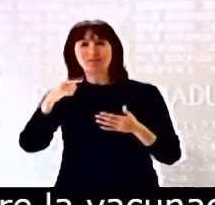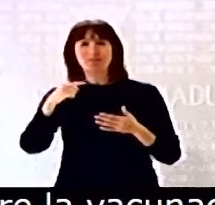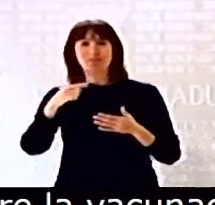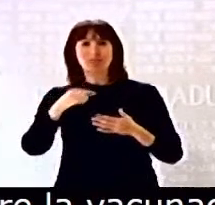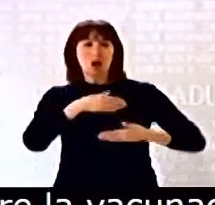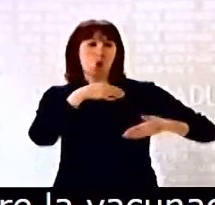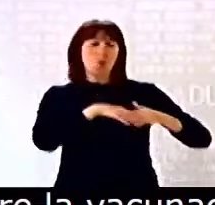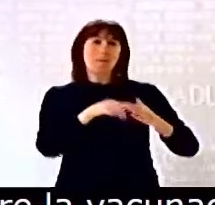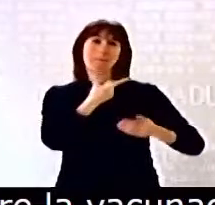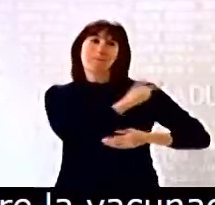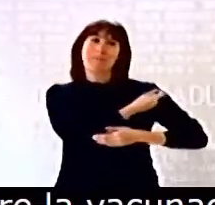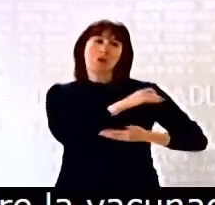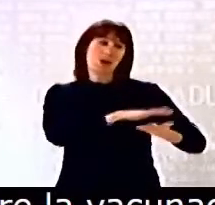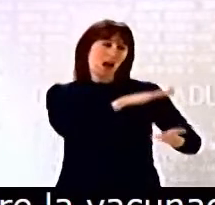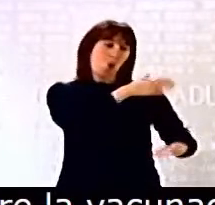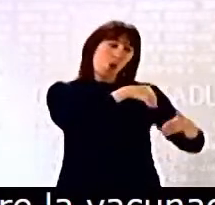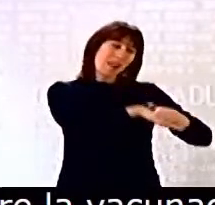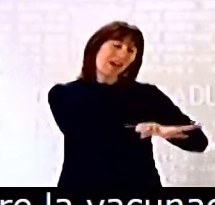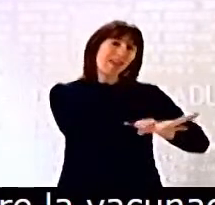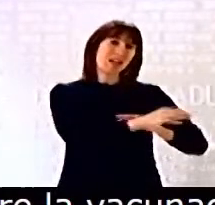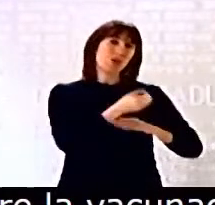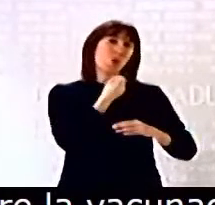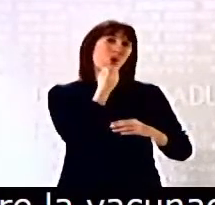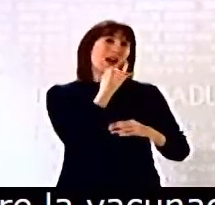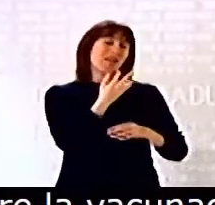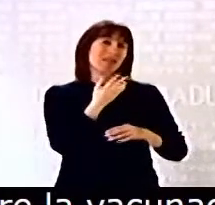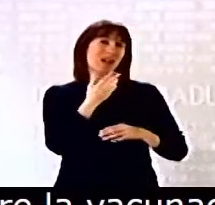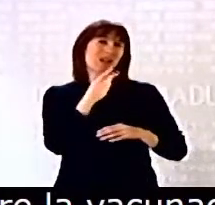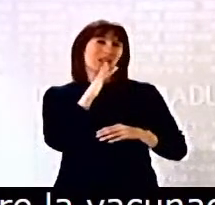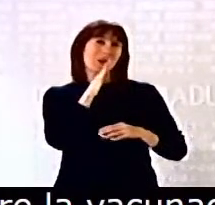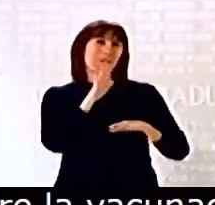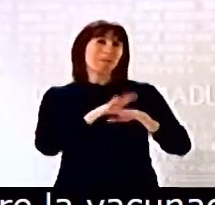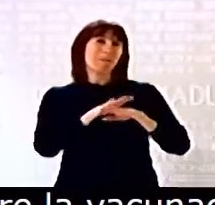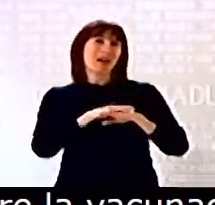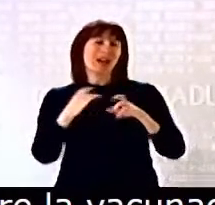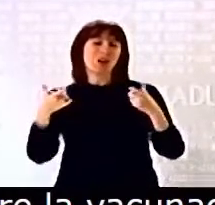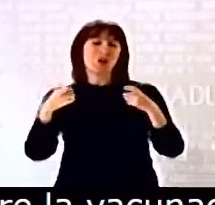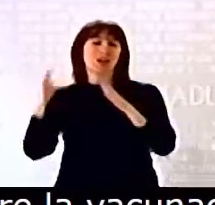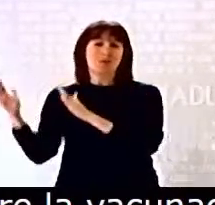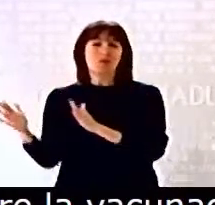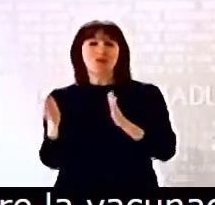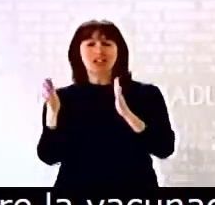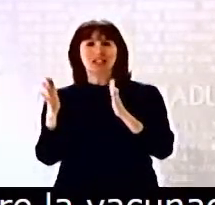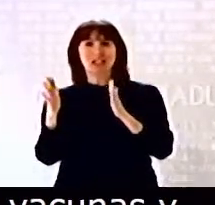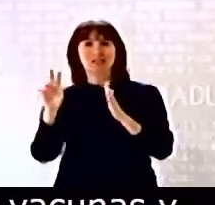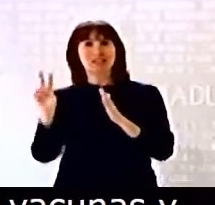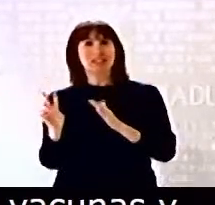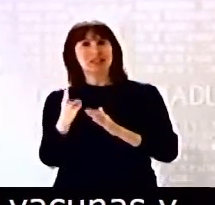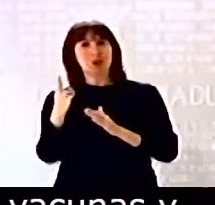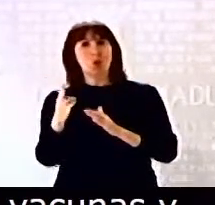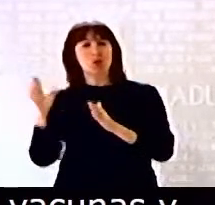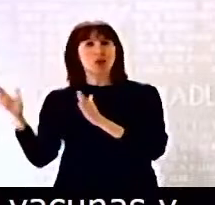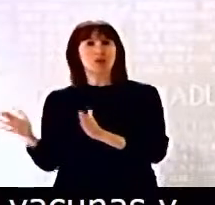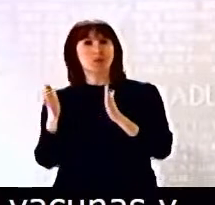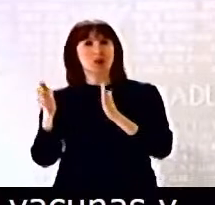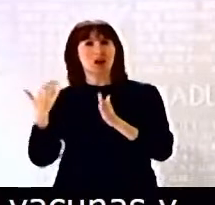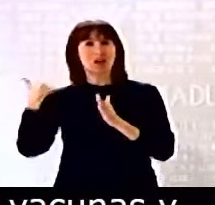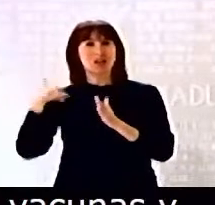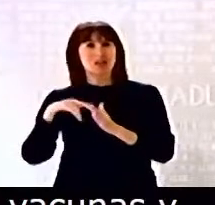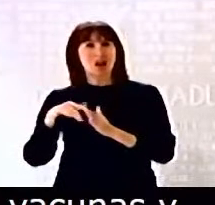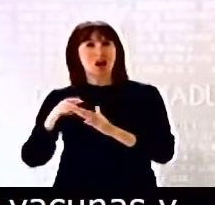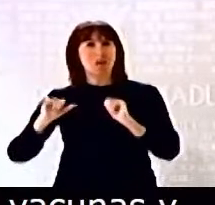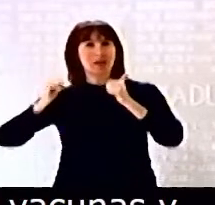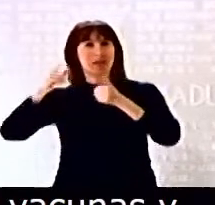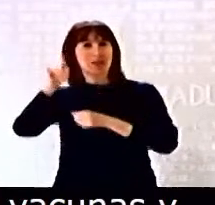vacunas y cuándo se puede pasar a vacunar al siguiente colectivo, o si se ha pasado ya a vacunar al siguiente